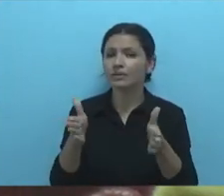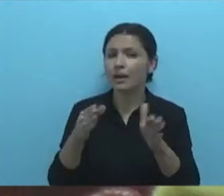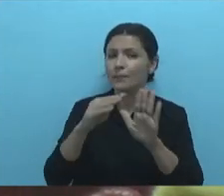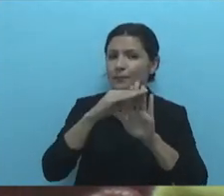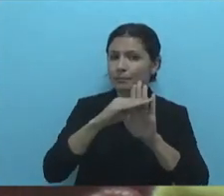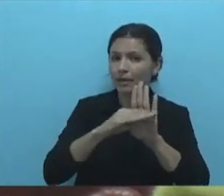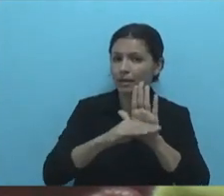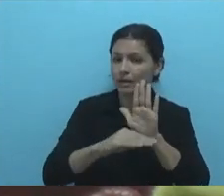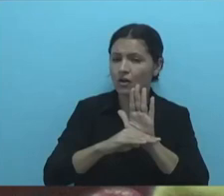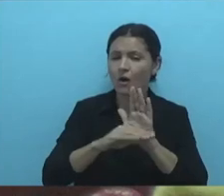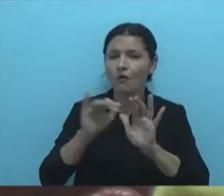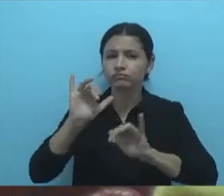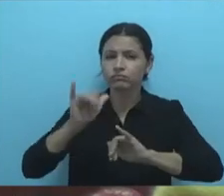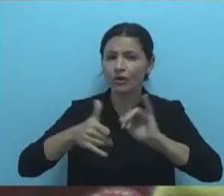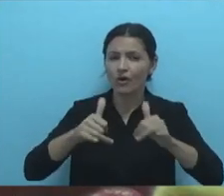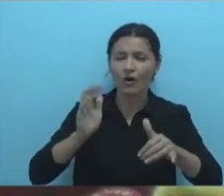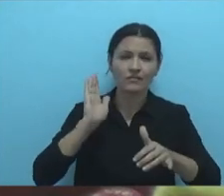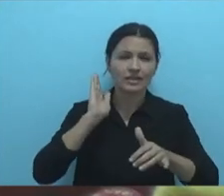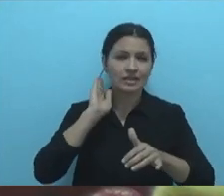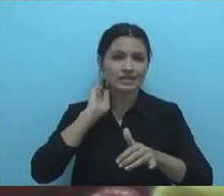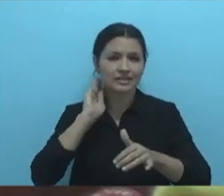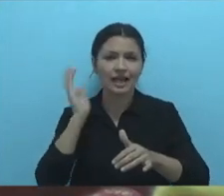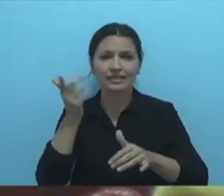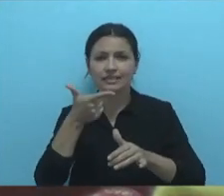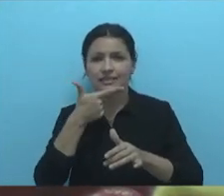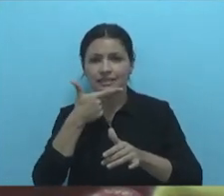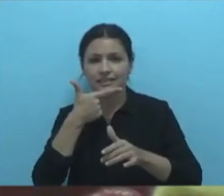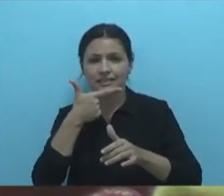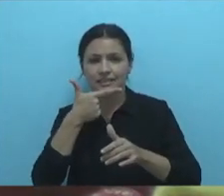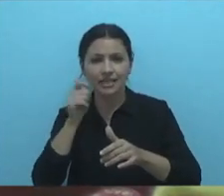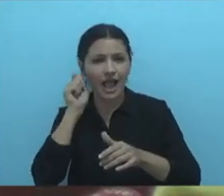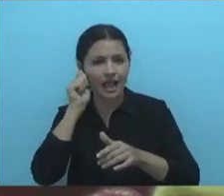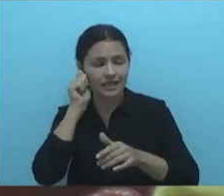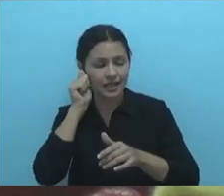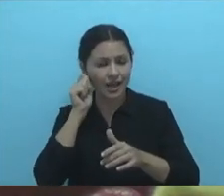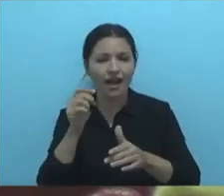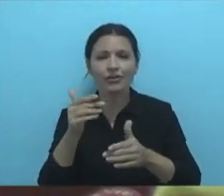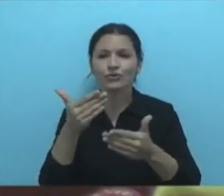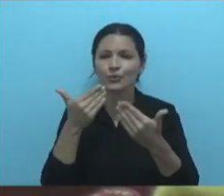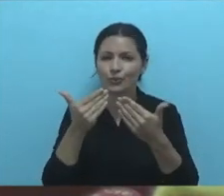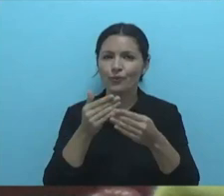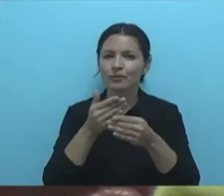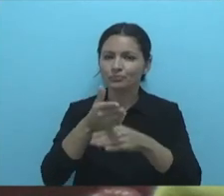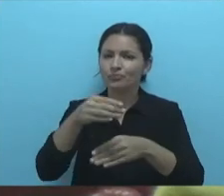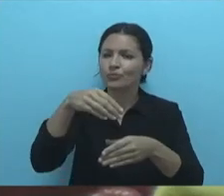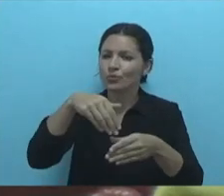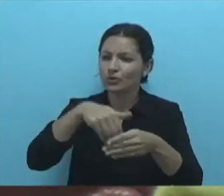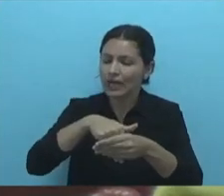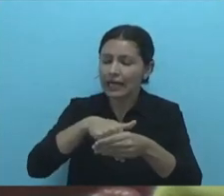años lo que resulta curioso es que esta aseveración es lo único que hace es